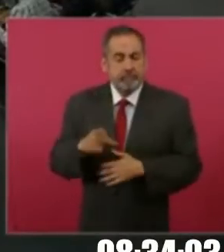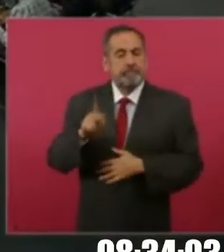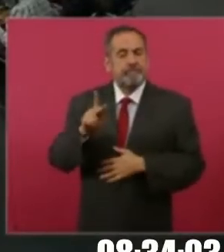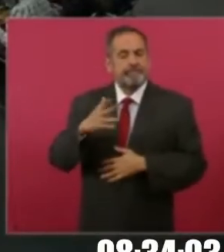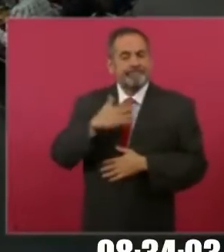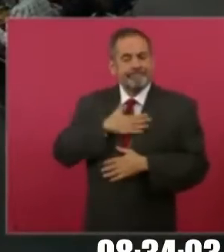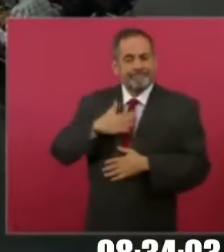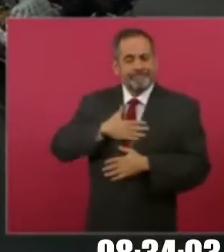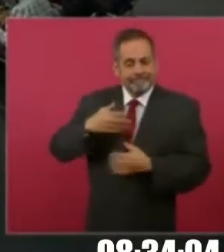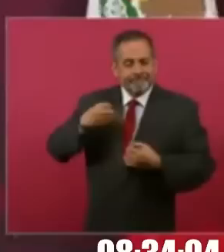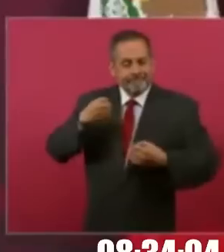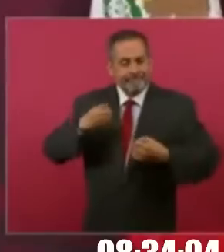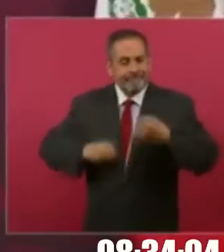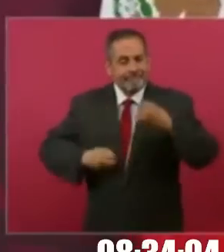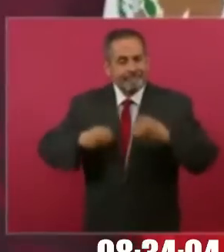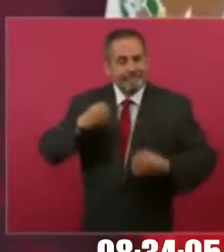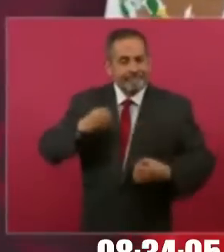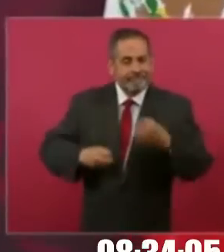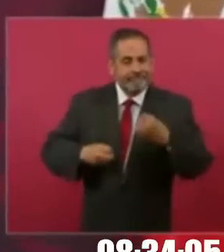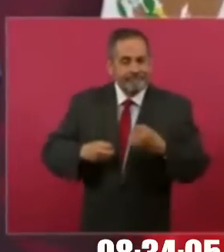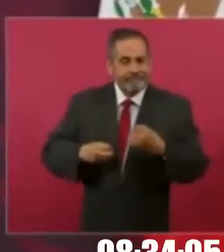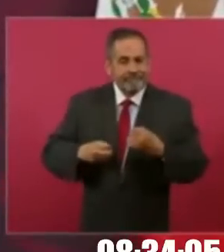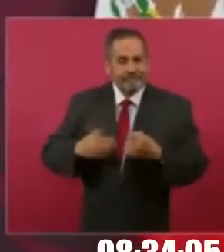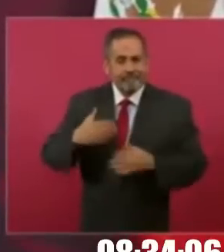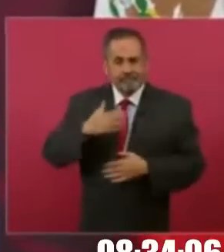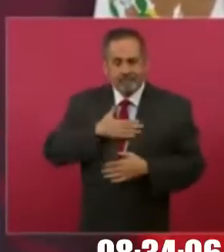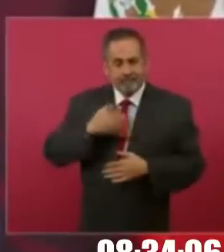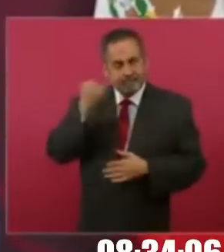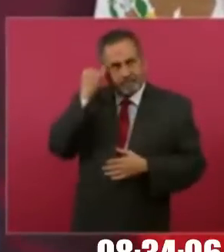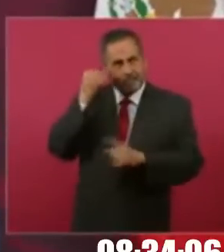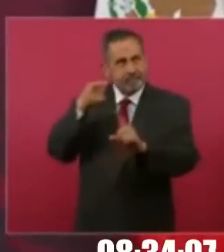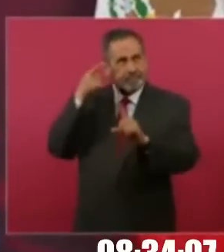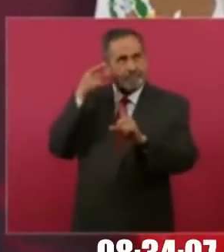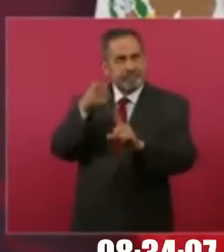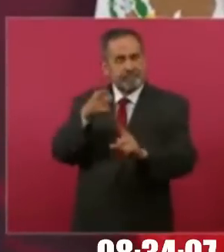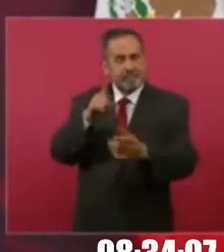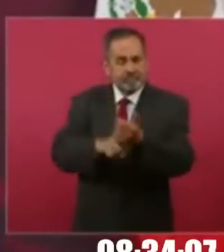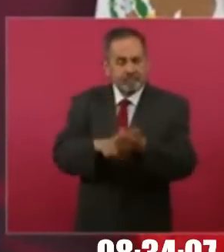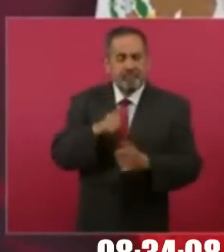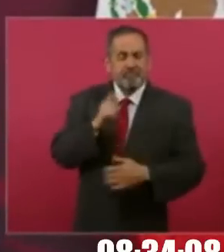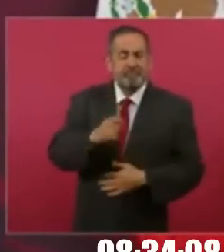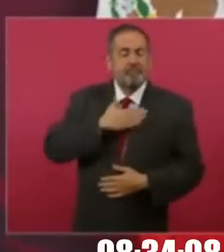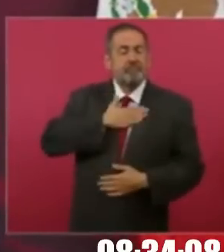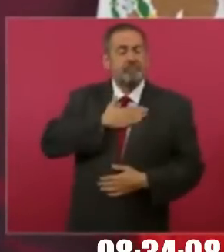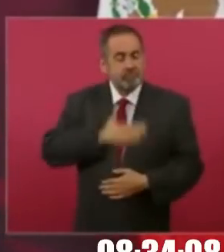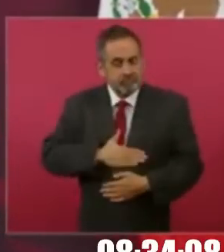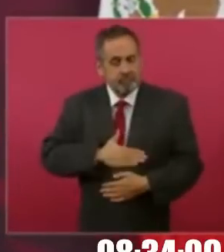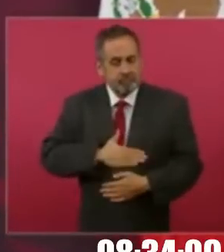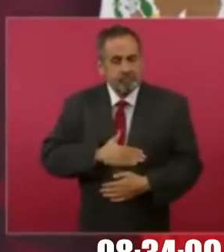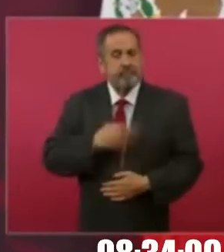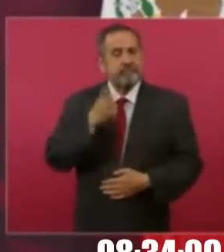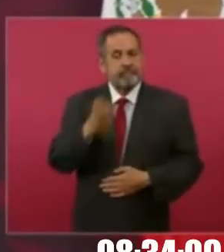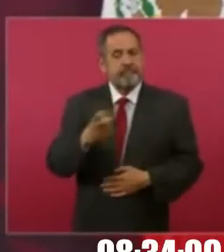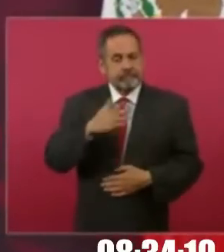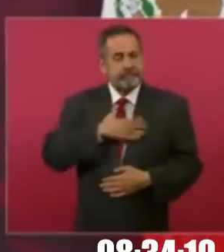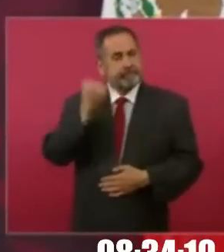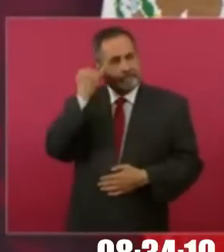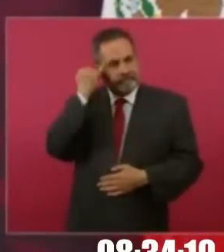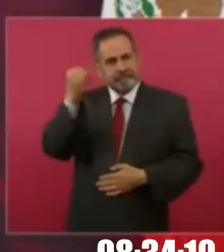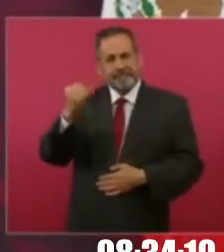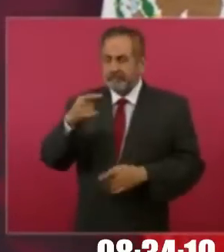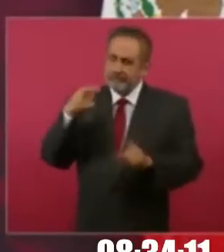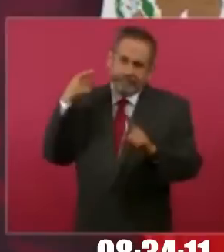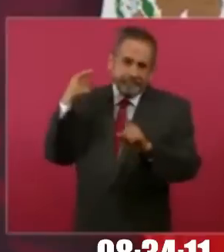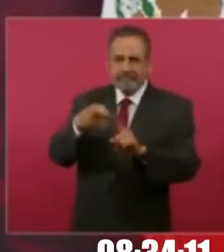juez y mi propósito Es hacer justicia mi propósito